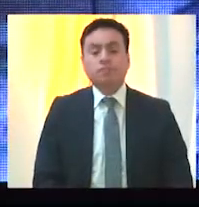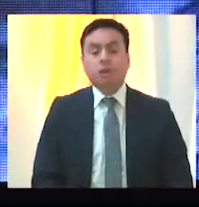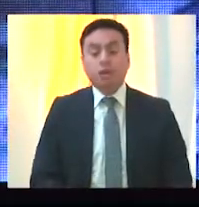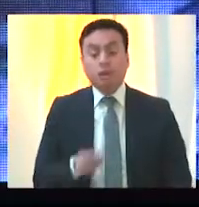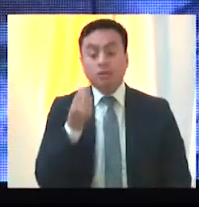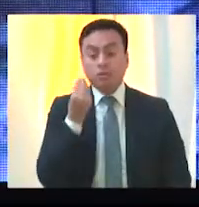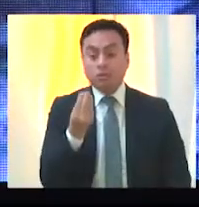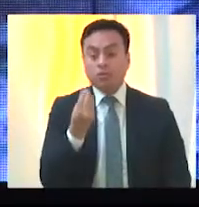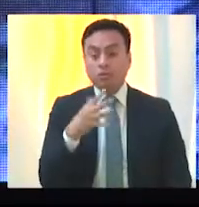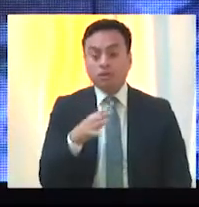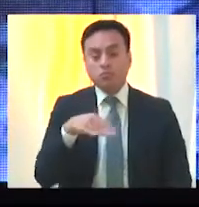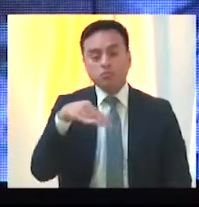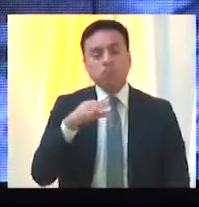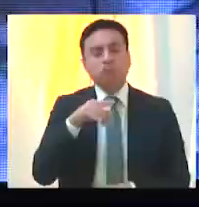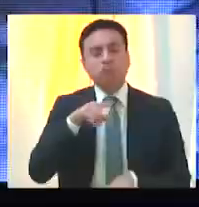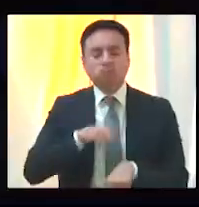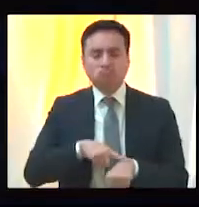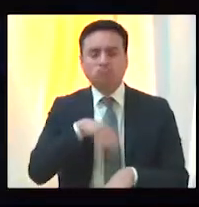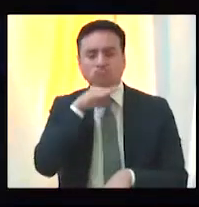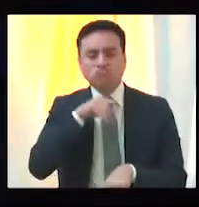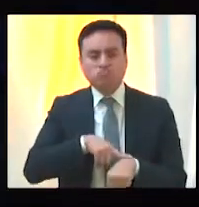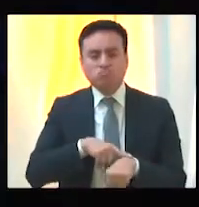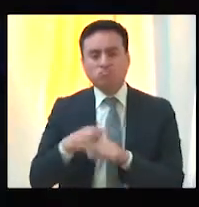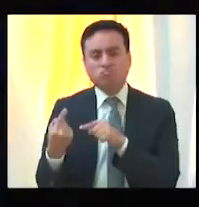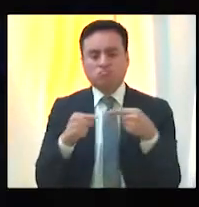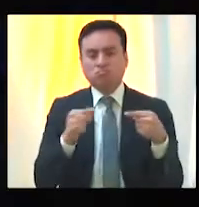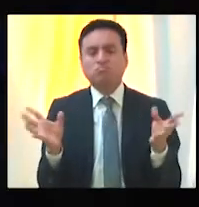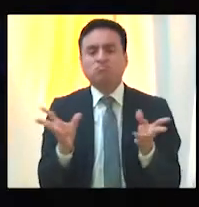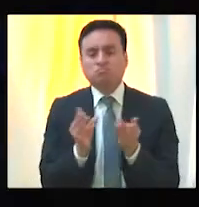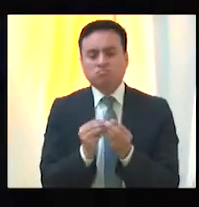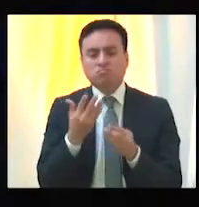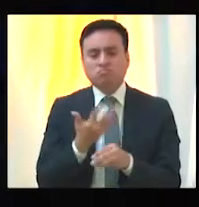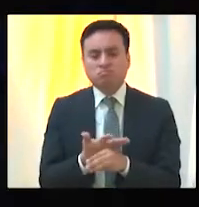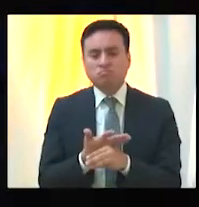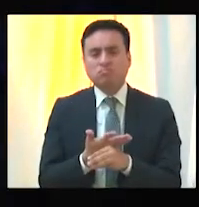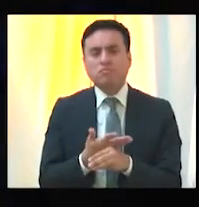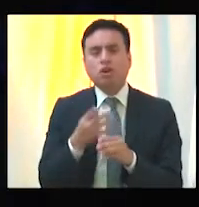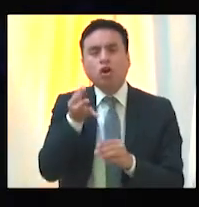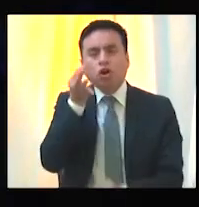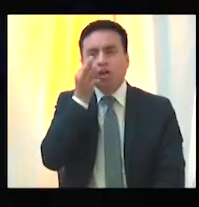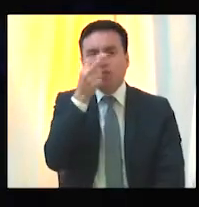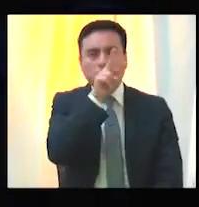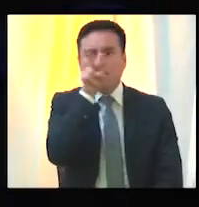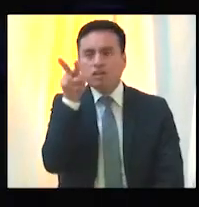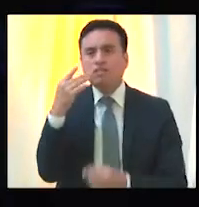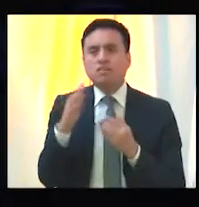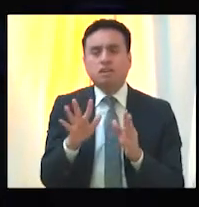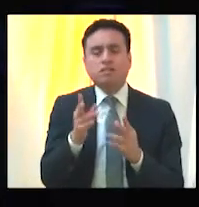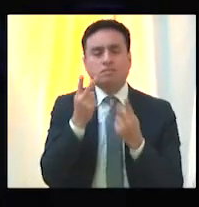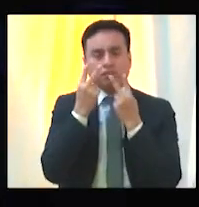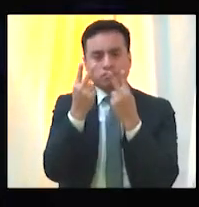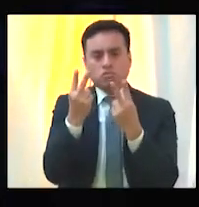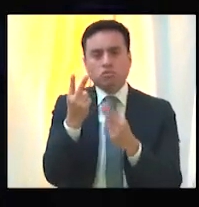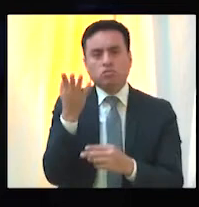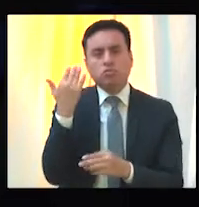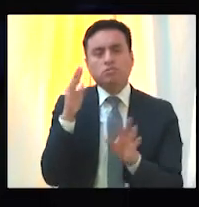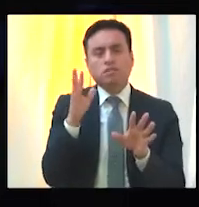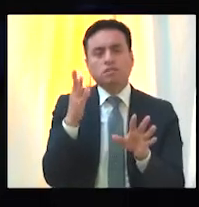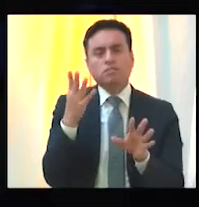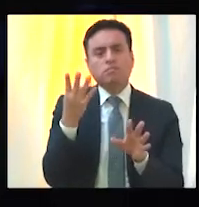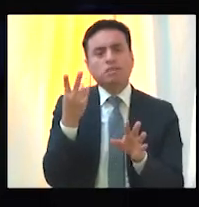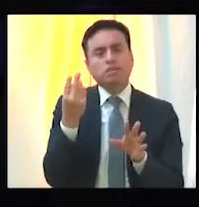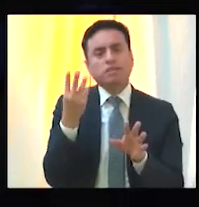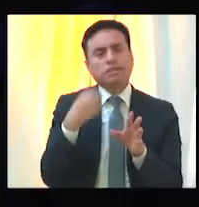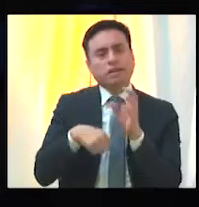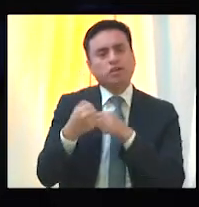Bueno, tengo suficiente tiempo para ir a la discusión y conclusiones. Ya pasamos de observar lo que hemos visto en las últimas décadas,